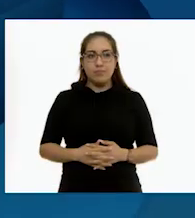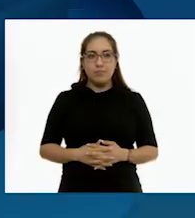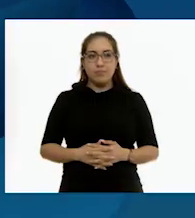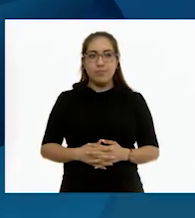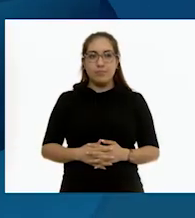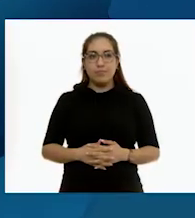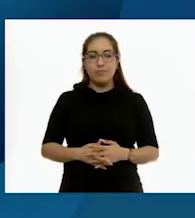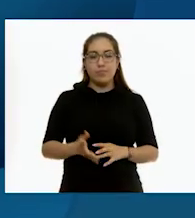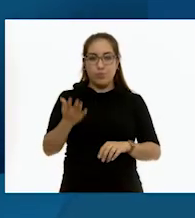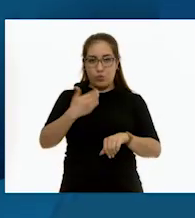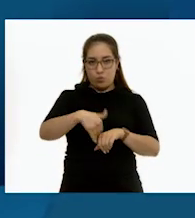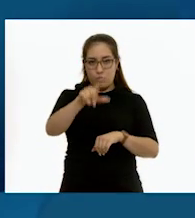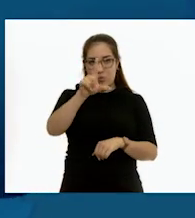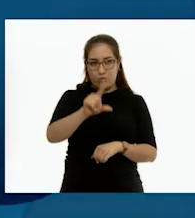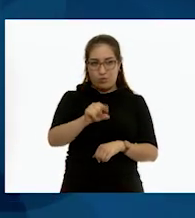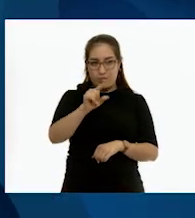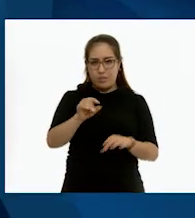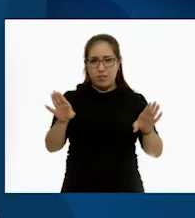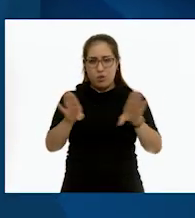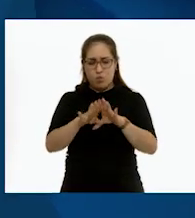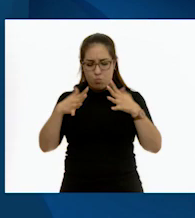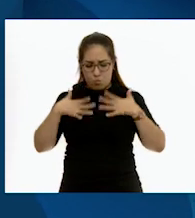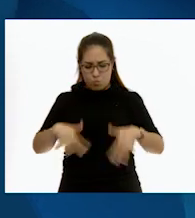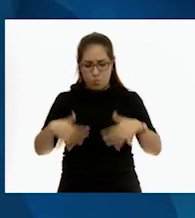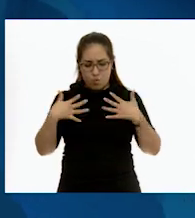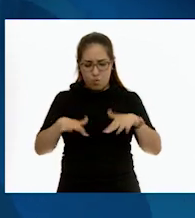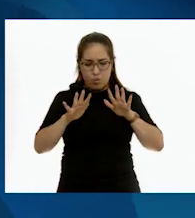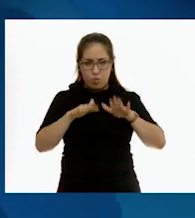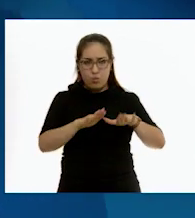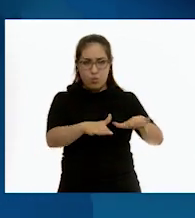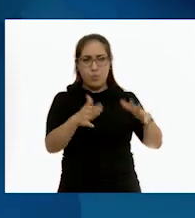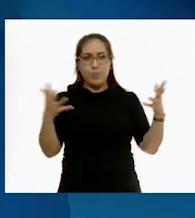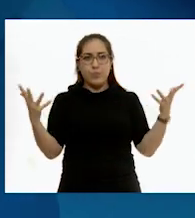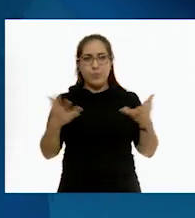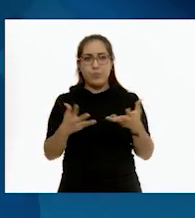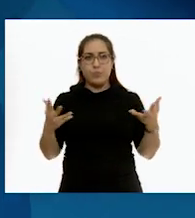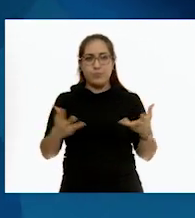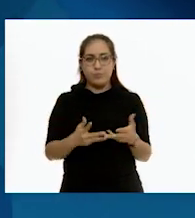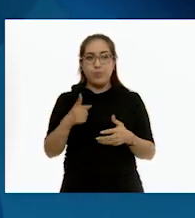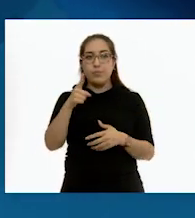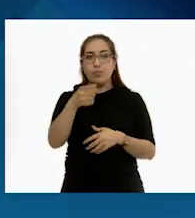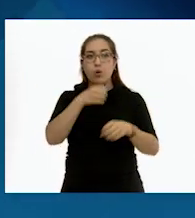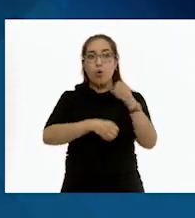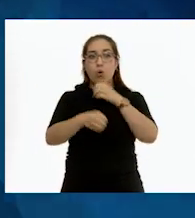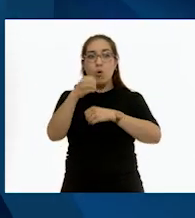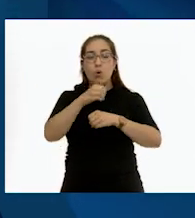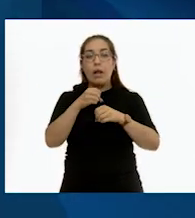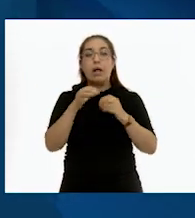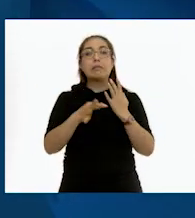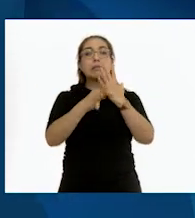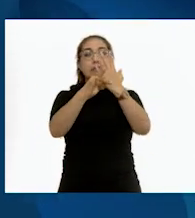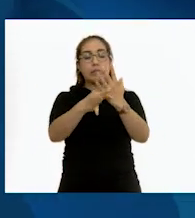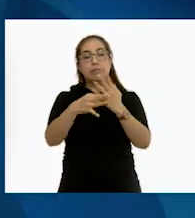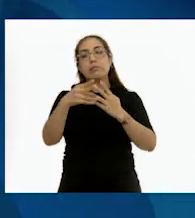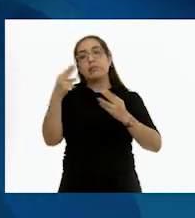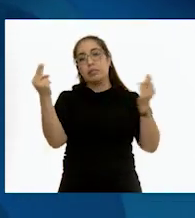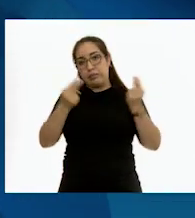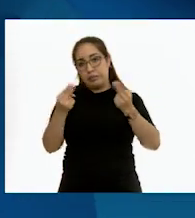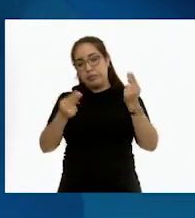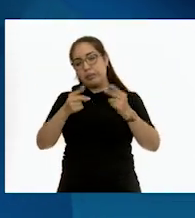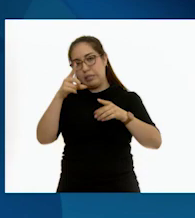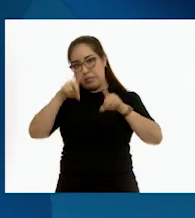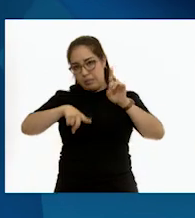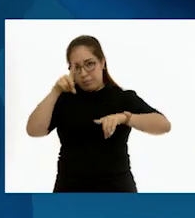Sesión 70, vistiendo la escena. Diseñarán el vestuario de la obra según las necesidades de la puesta en